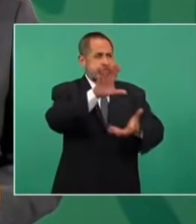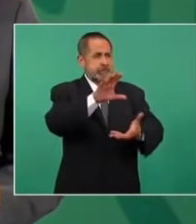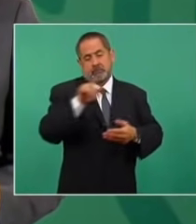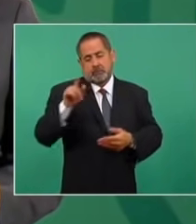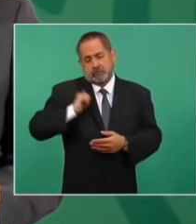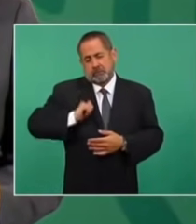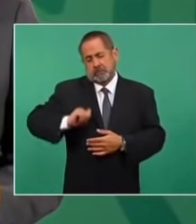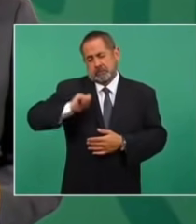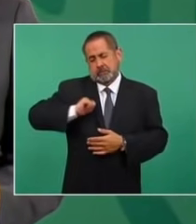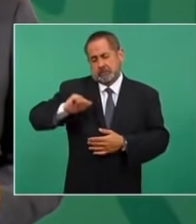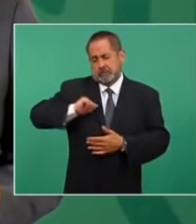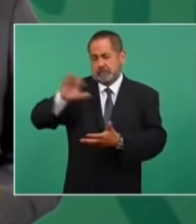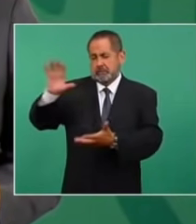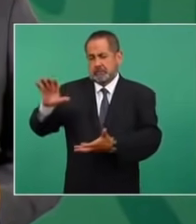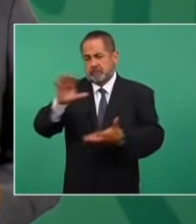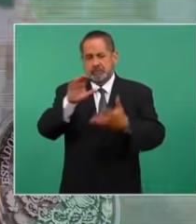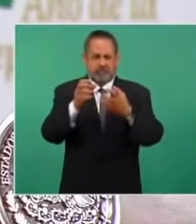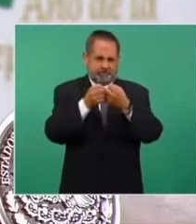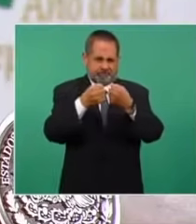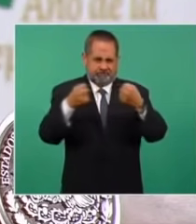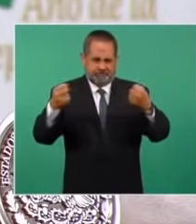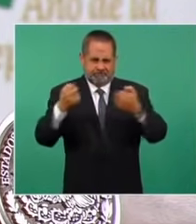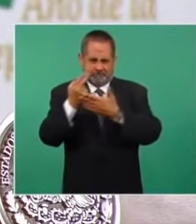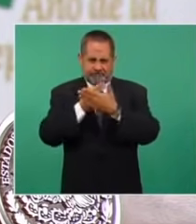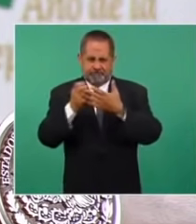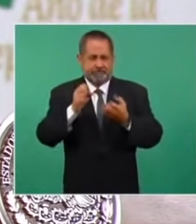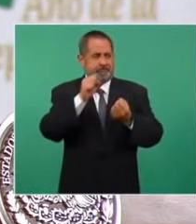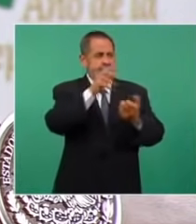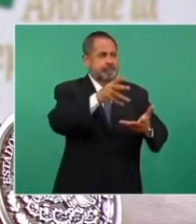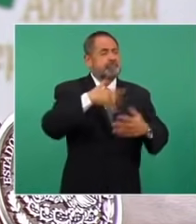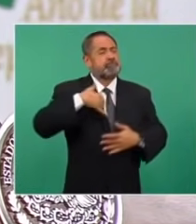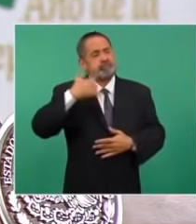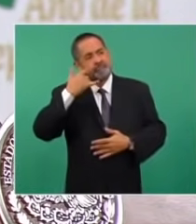arqueológicos, códices. Lo hizo